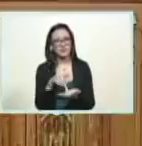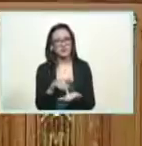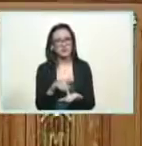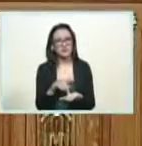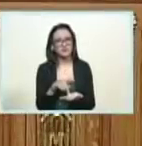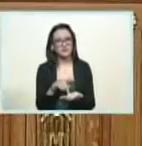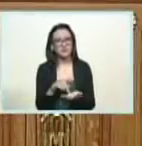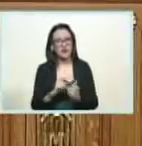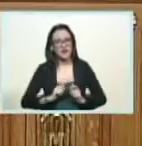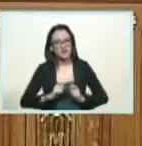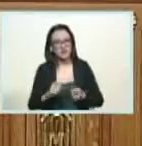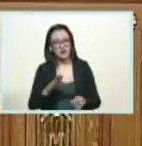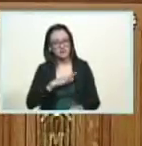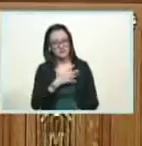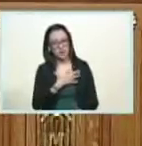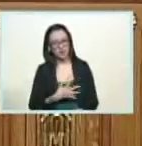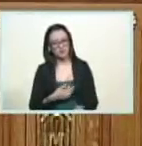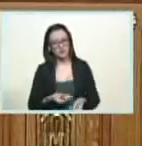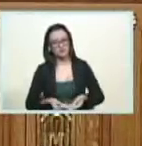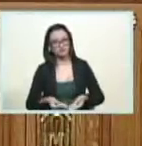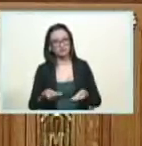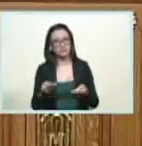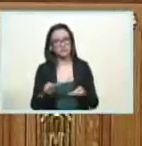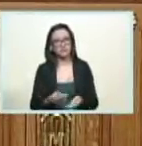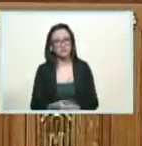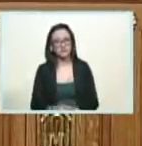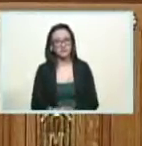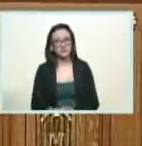a entregar mis credenciales